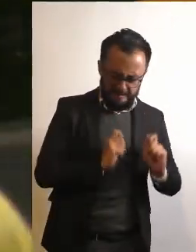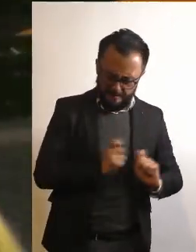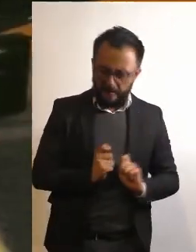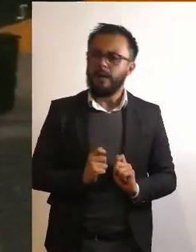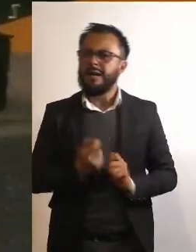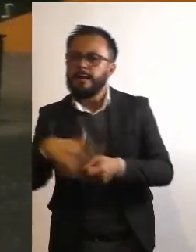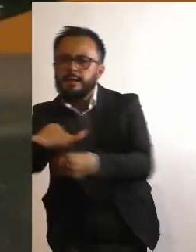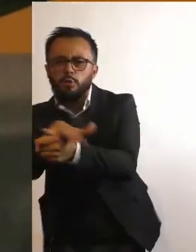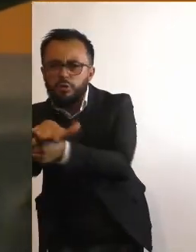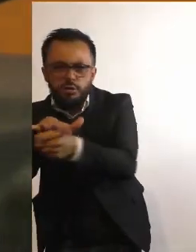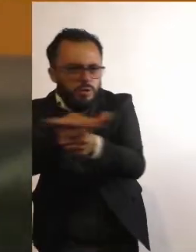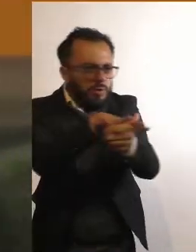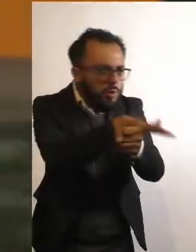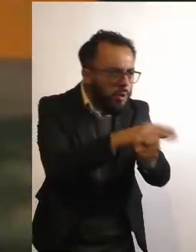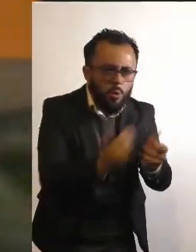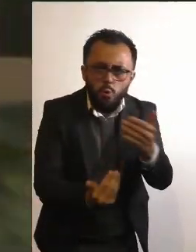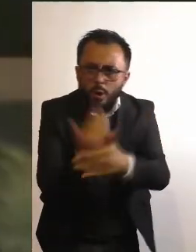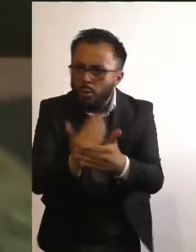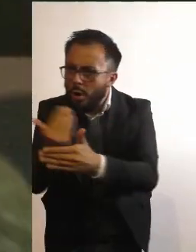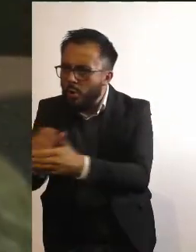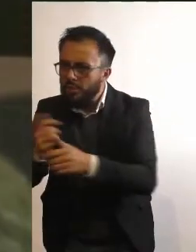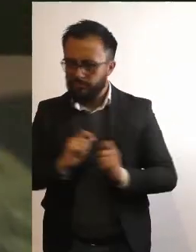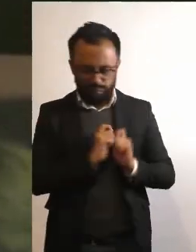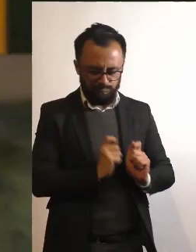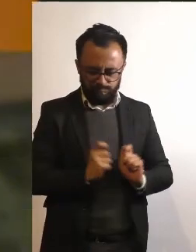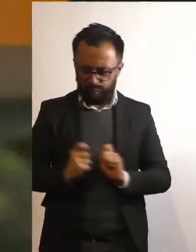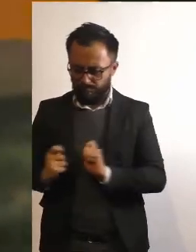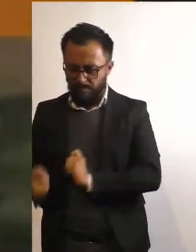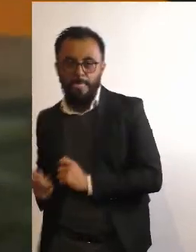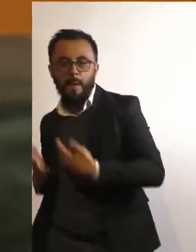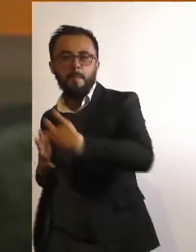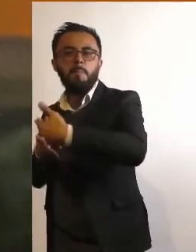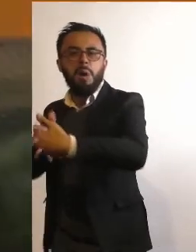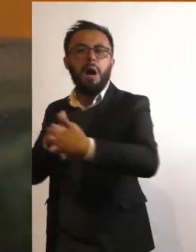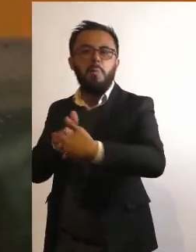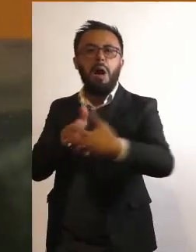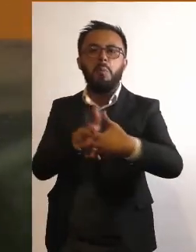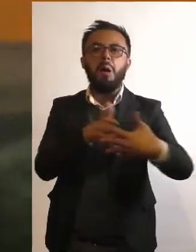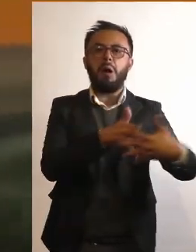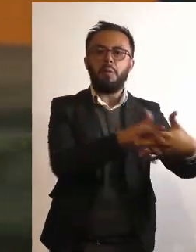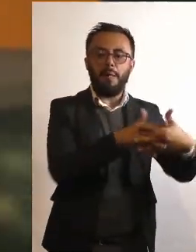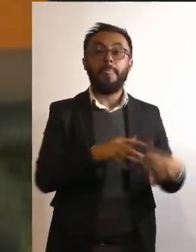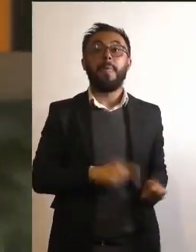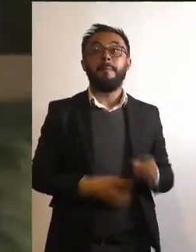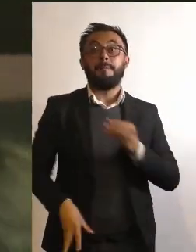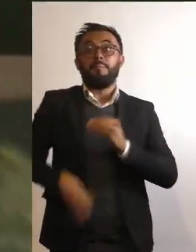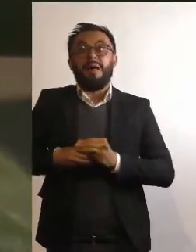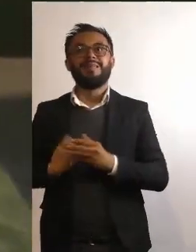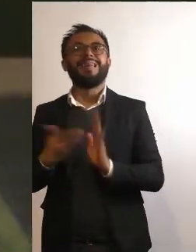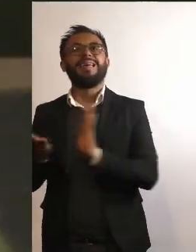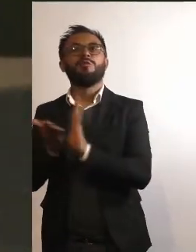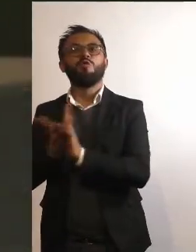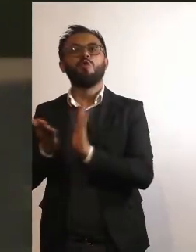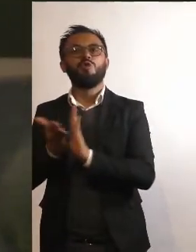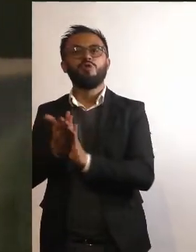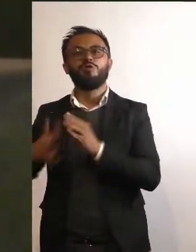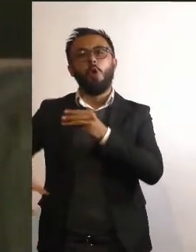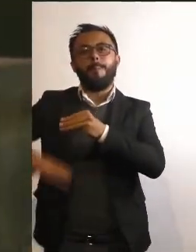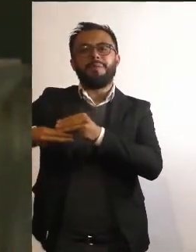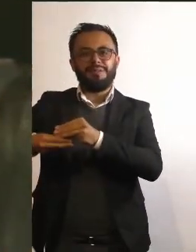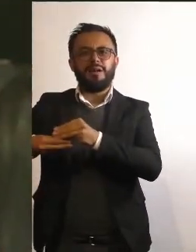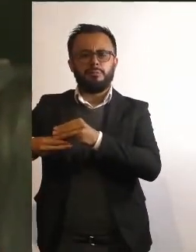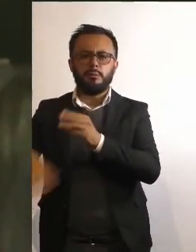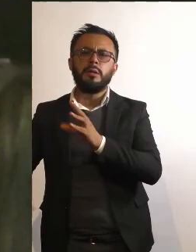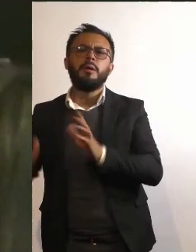es clave y es parte de la tarea que tenemos. Además están los sistemas de estudios complementarios que van a ayudar a fortalecer